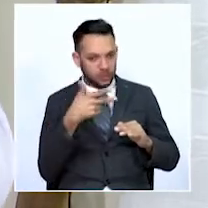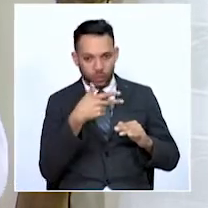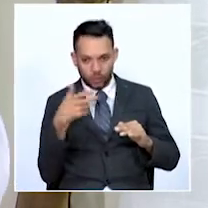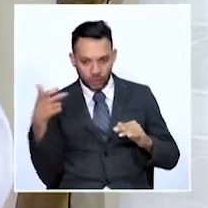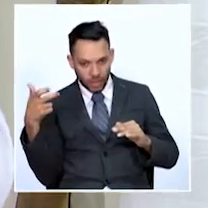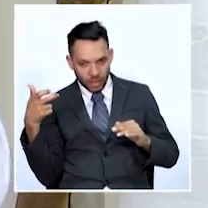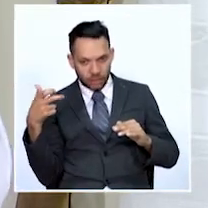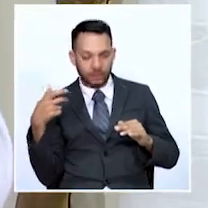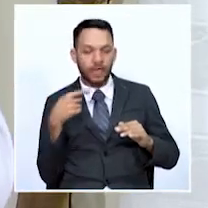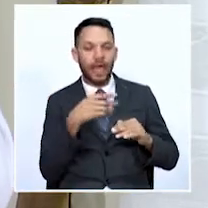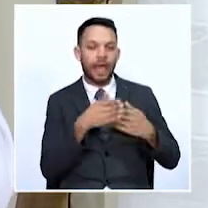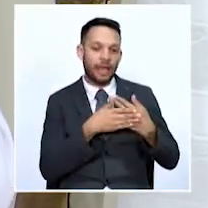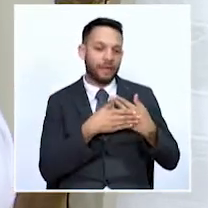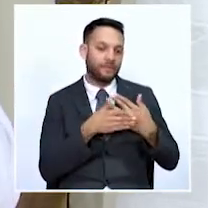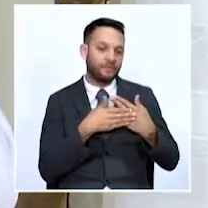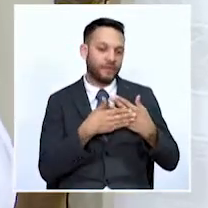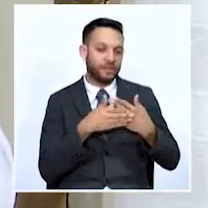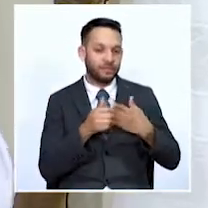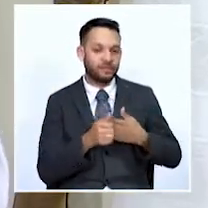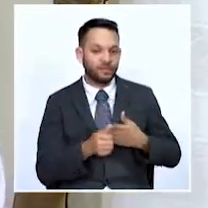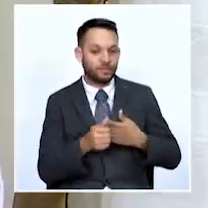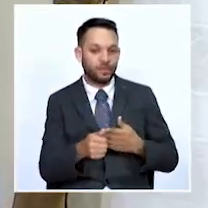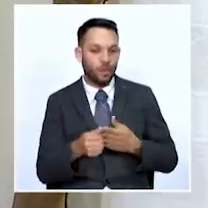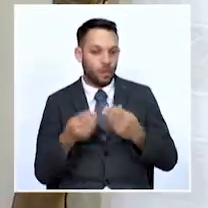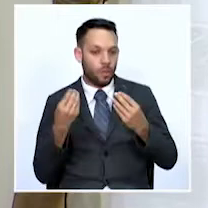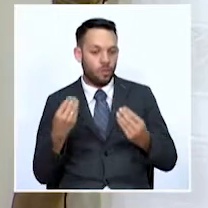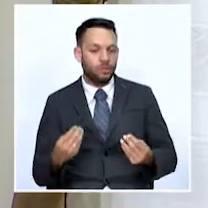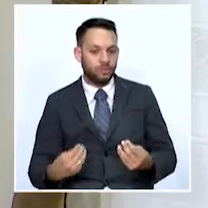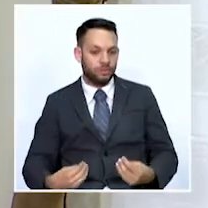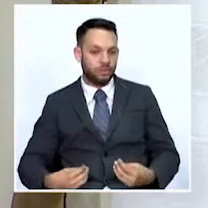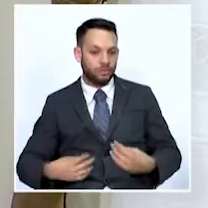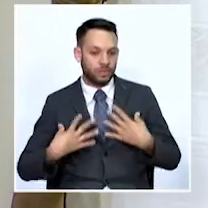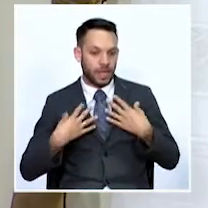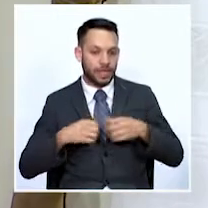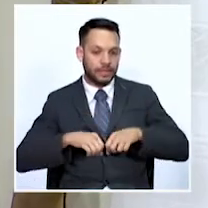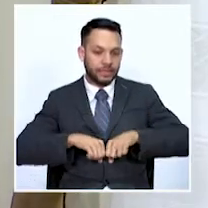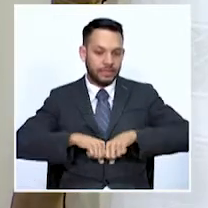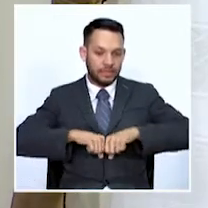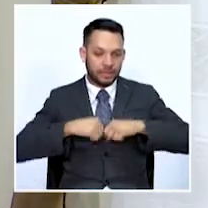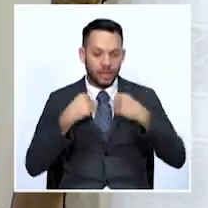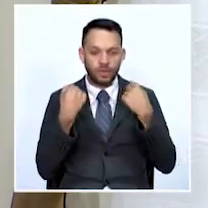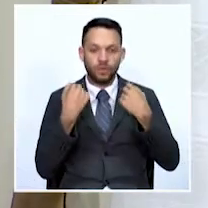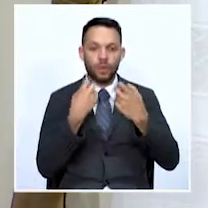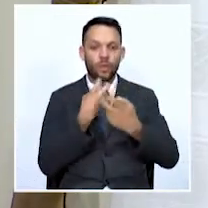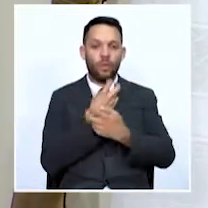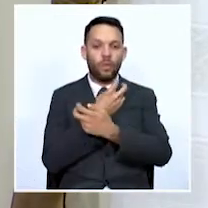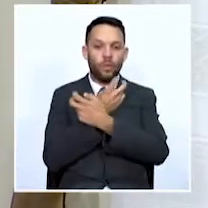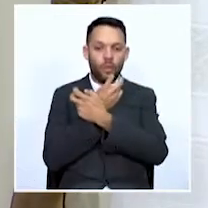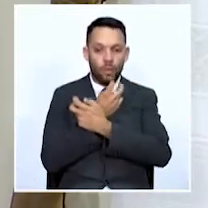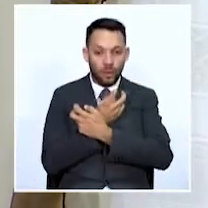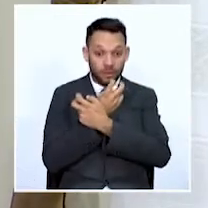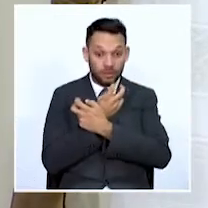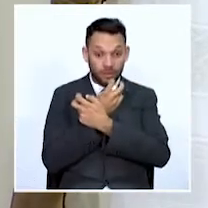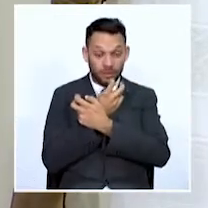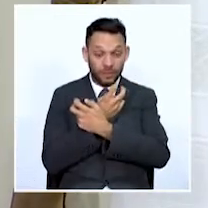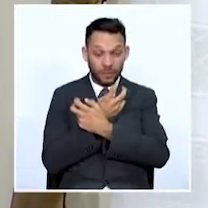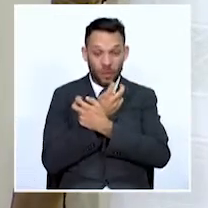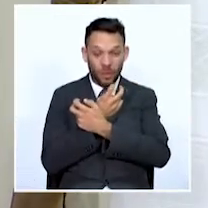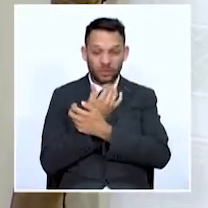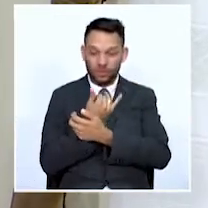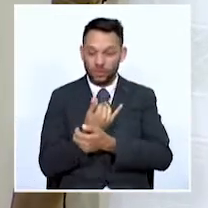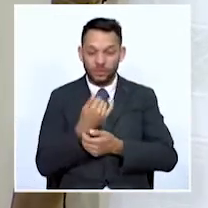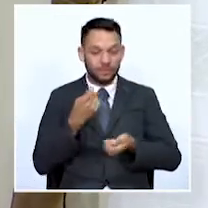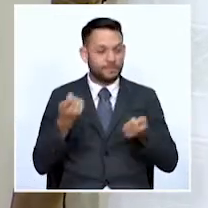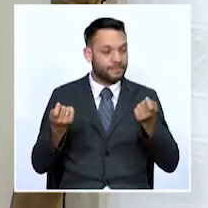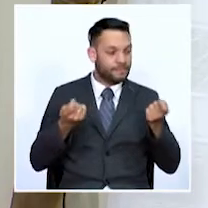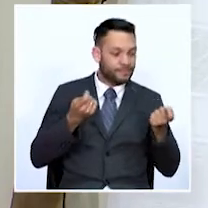si todo ese proceso infeccioso me está atacando las articulaciones. Y puede ser el